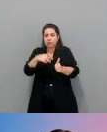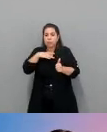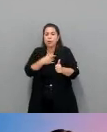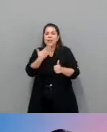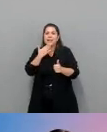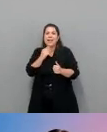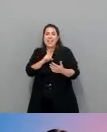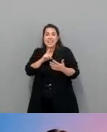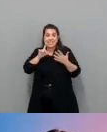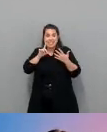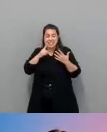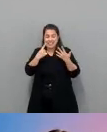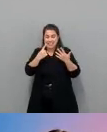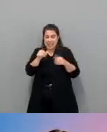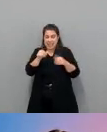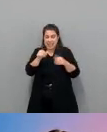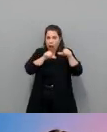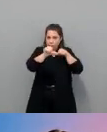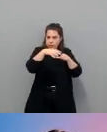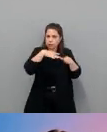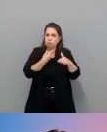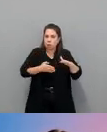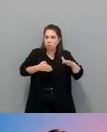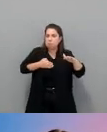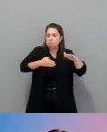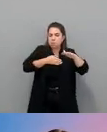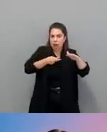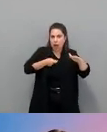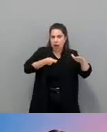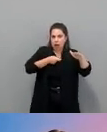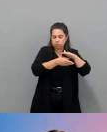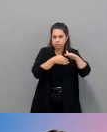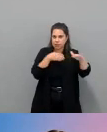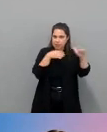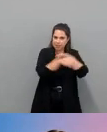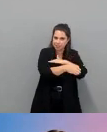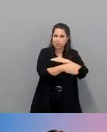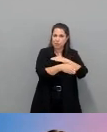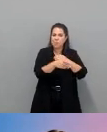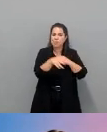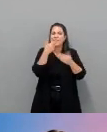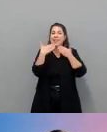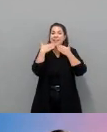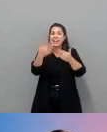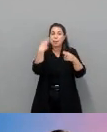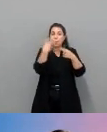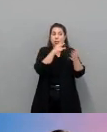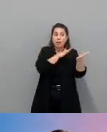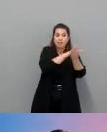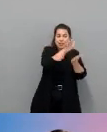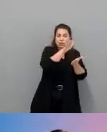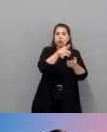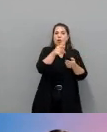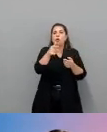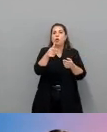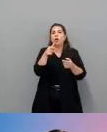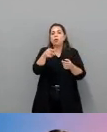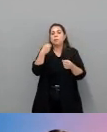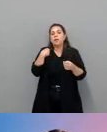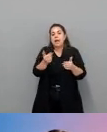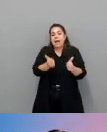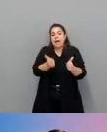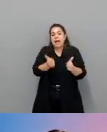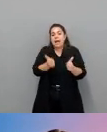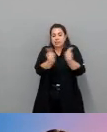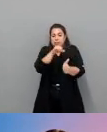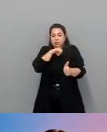Esto también es una mejora, gracias a esa incidencia política. Y el asistente personal, evidentemente, tiene que ser mayor de 18